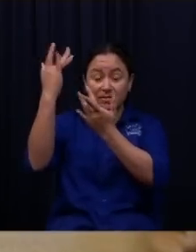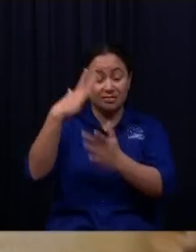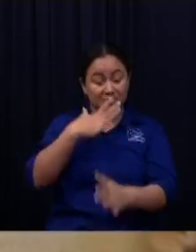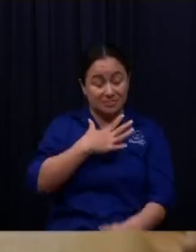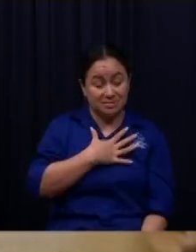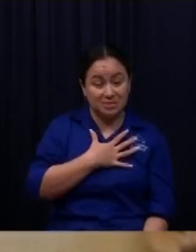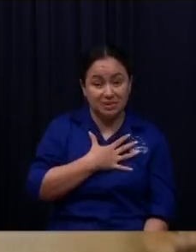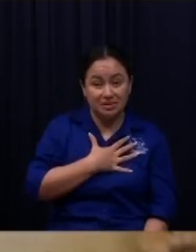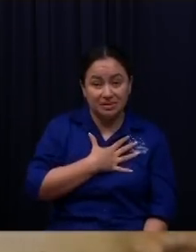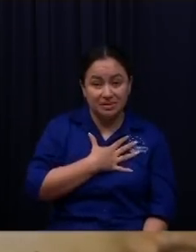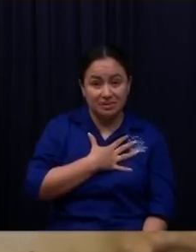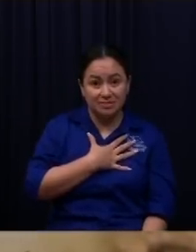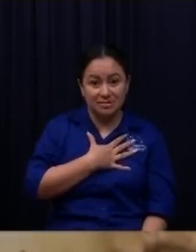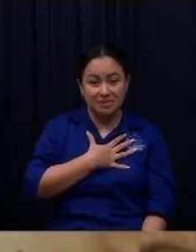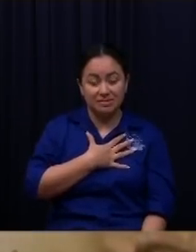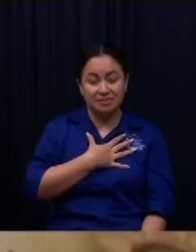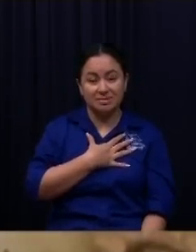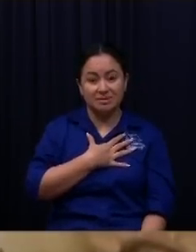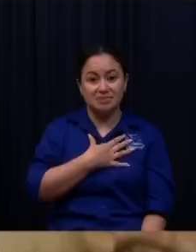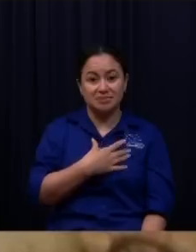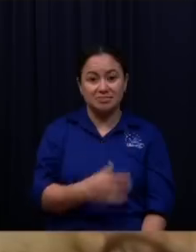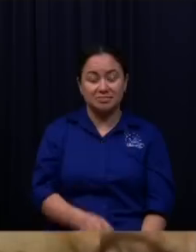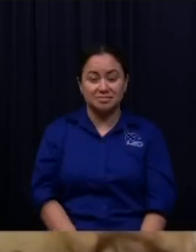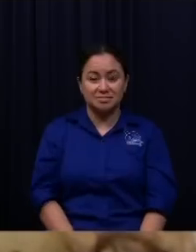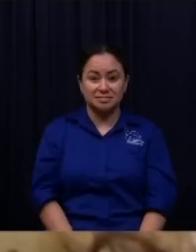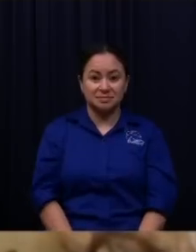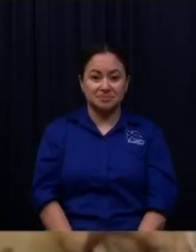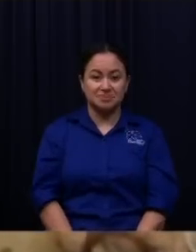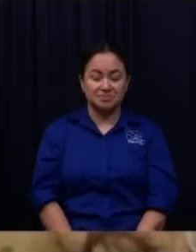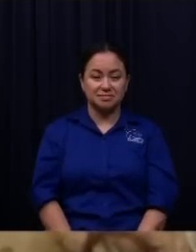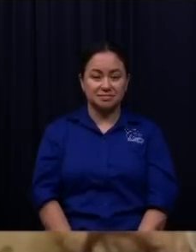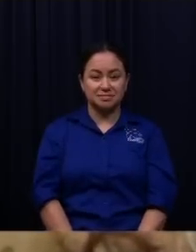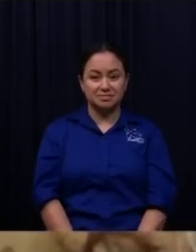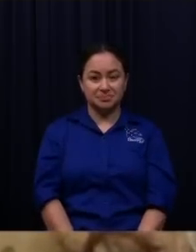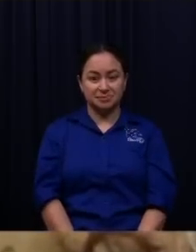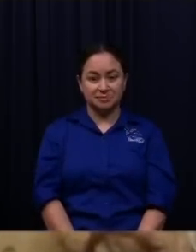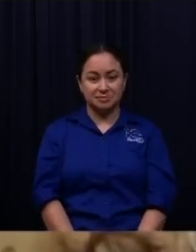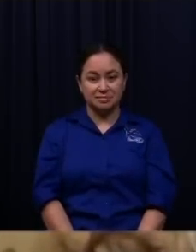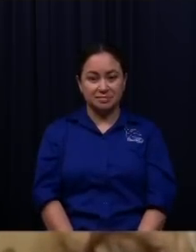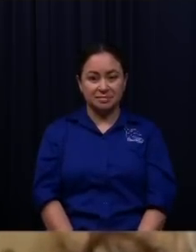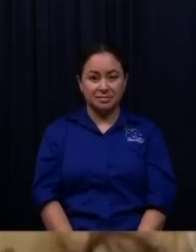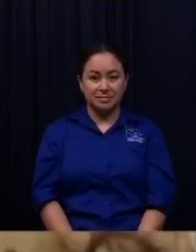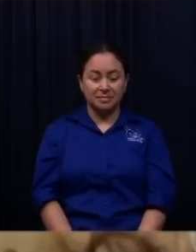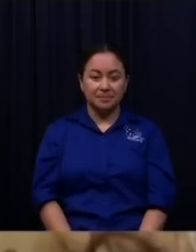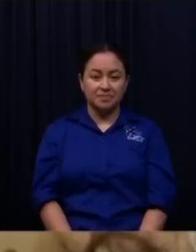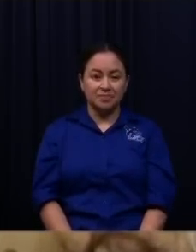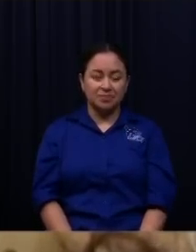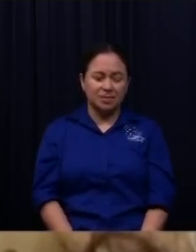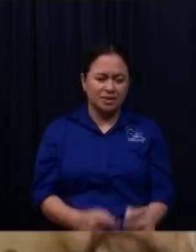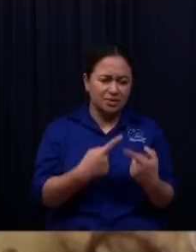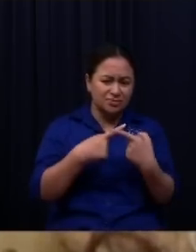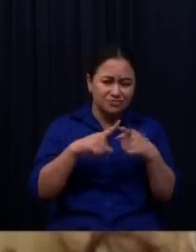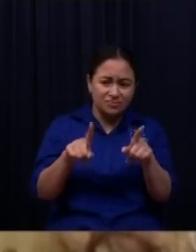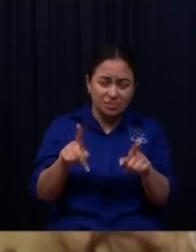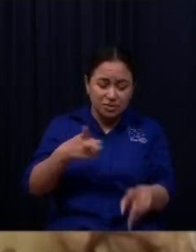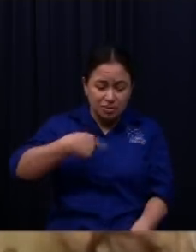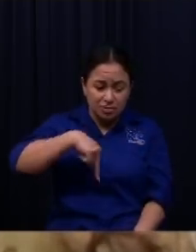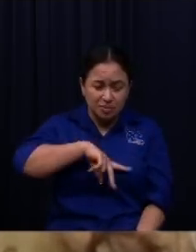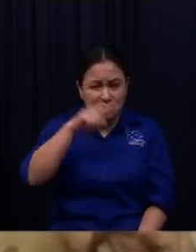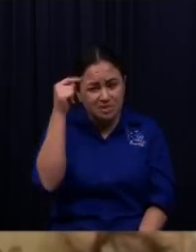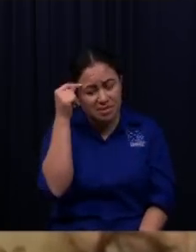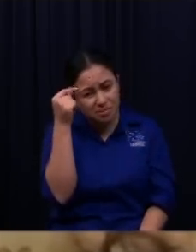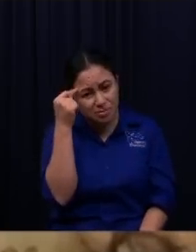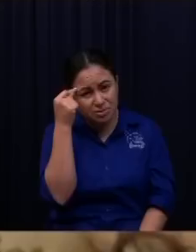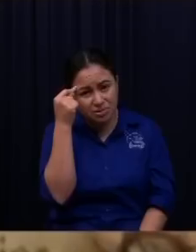Pero uno piensa que compadecerse es cuando uno está sufriendo solamente. Y no, hermano. Es cuando